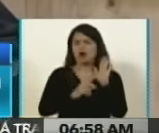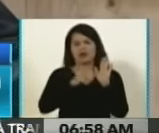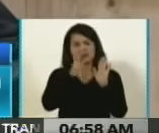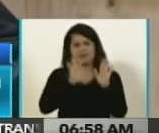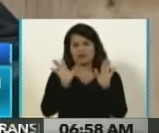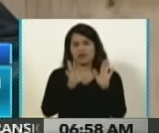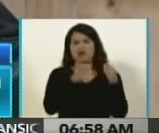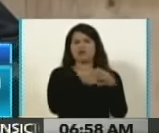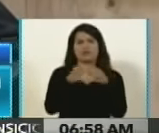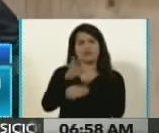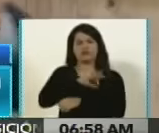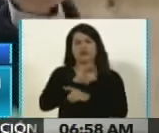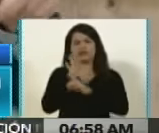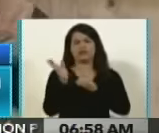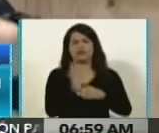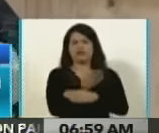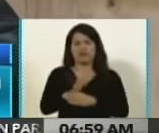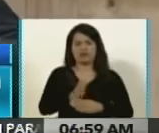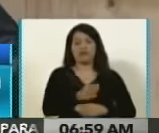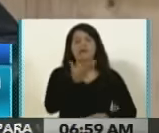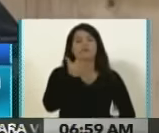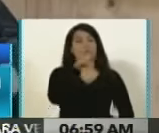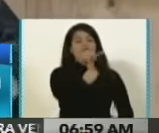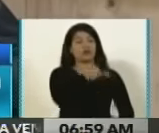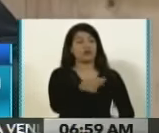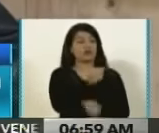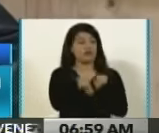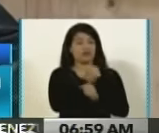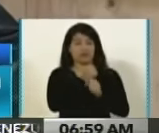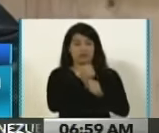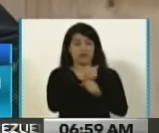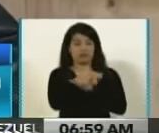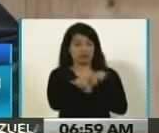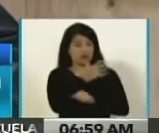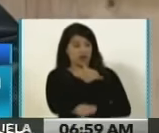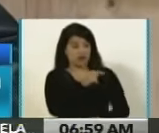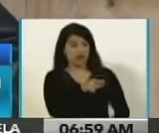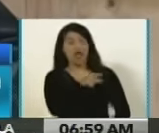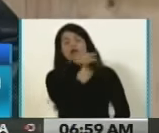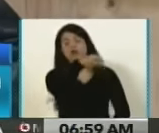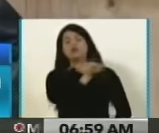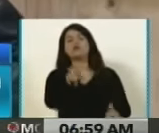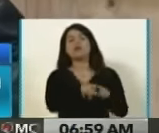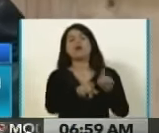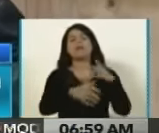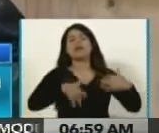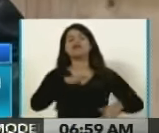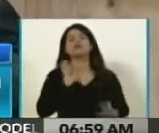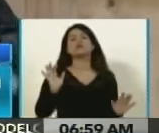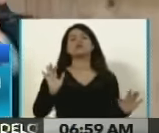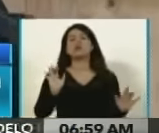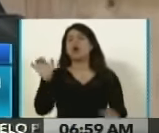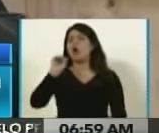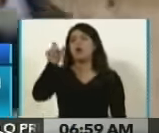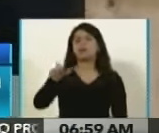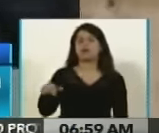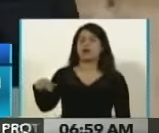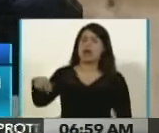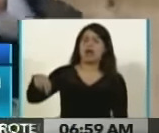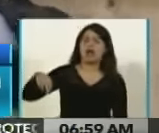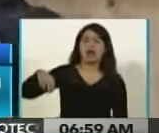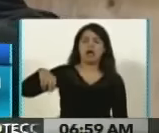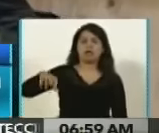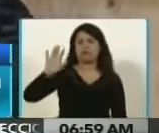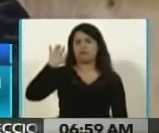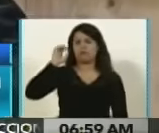un desempleado, según la ley, era un vago y maleante. Alguien que anduviera caminando por la calle sin que